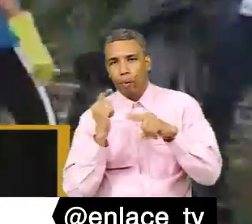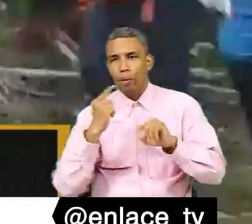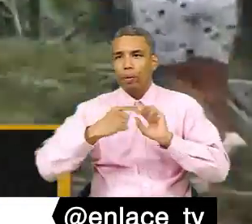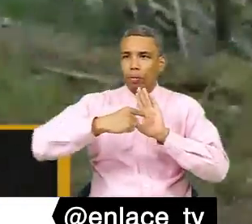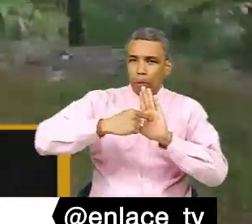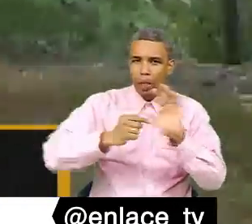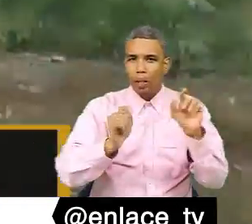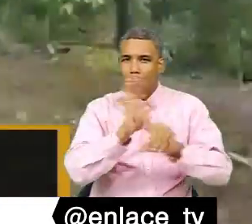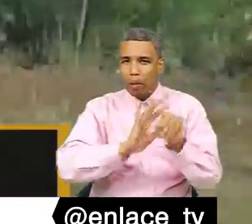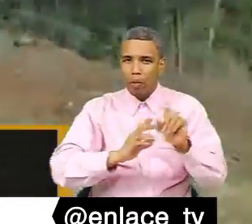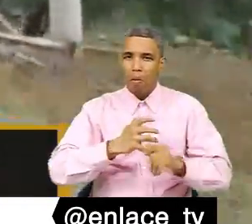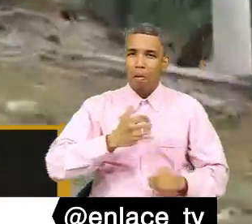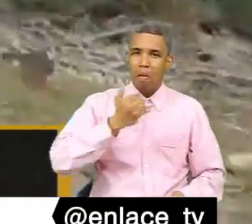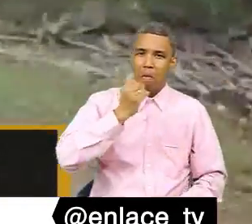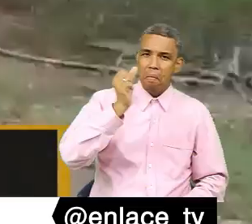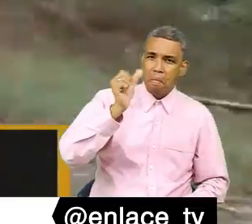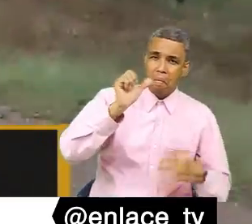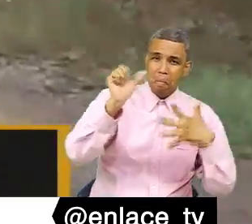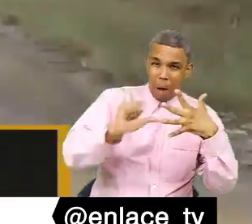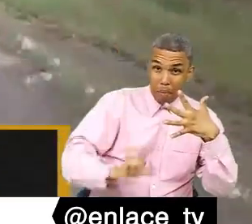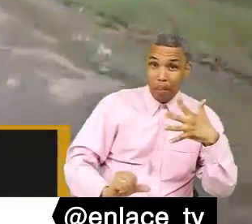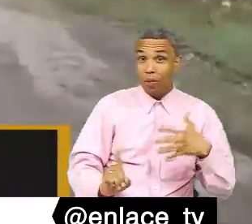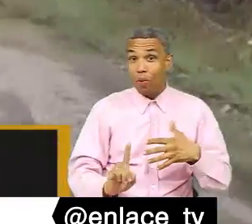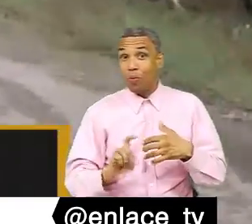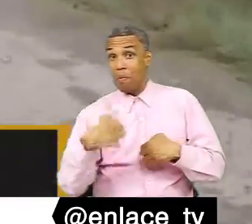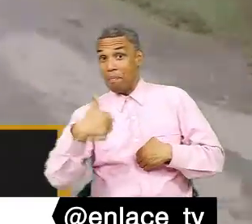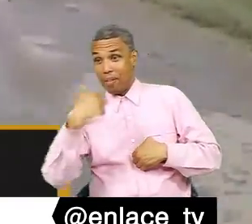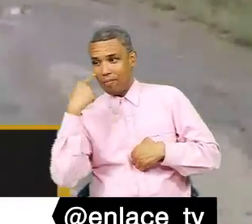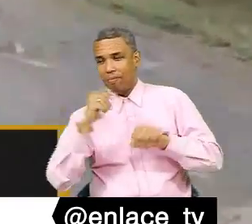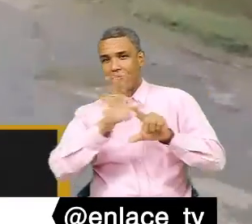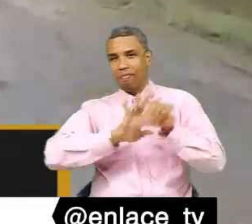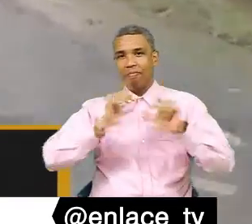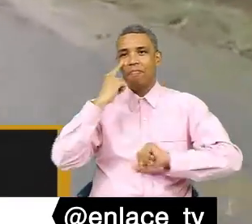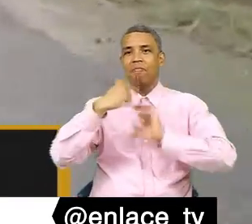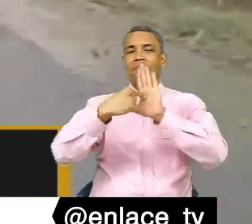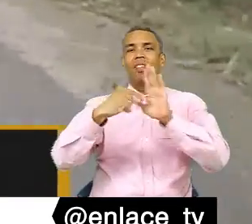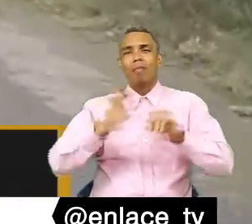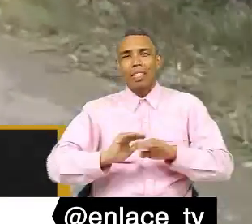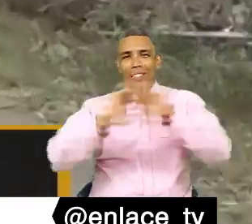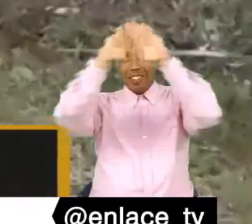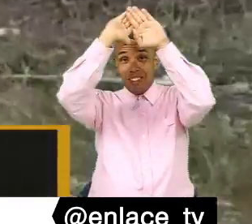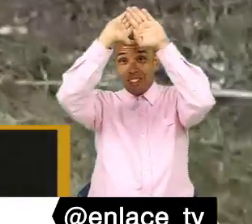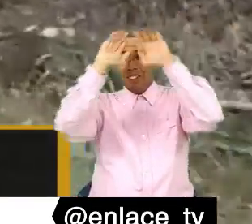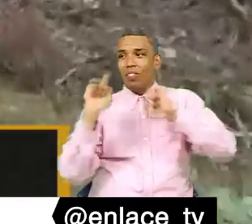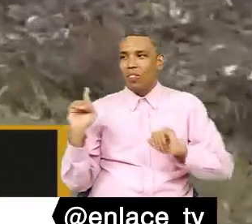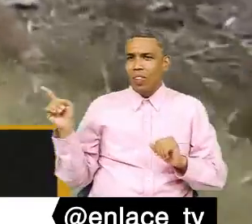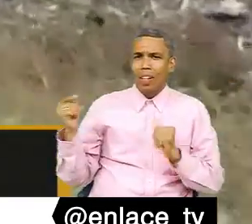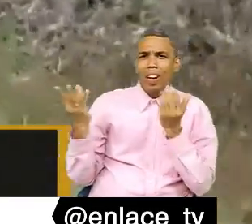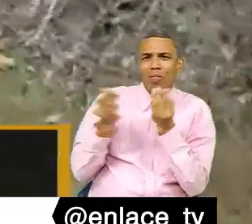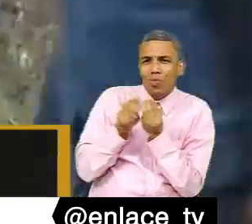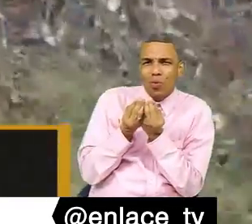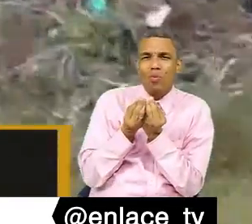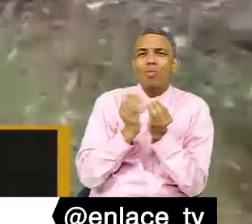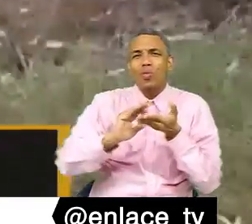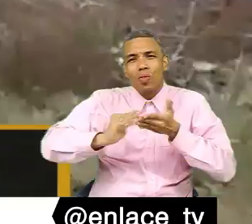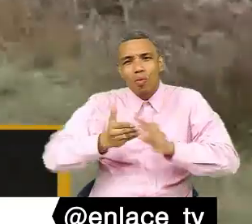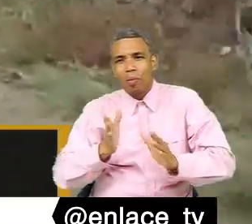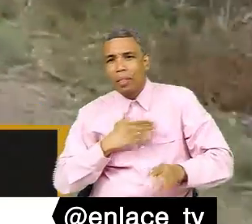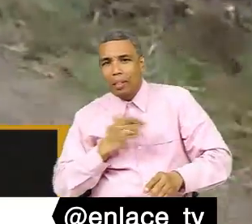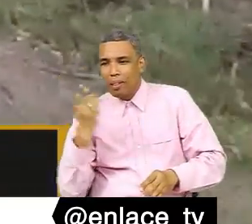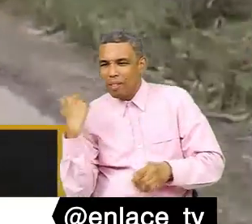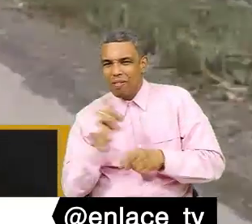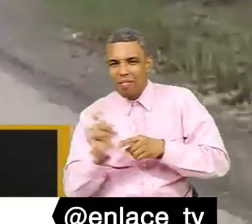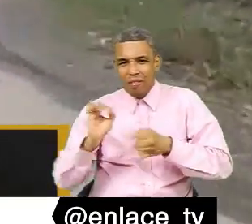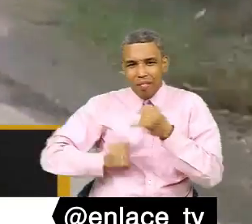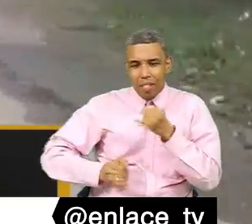la iniciativa que tuvieron los habitantes de la vereda La Ceiba en el corregimiento del centro, quienes emprendieron una jornada de limpieza el fin de semana a orillas